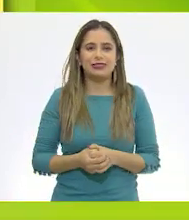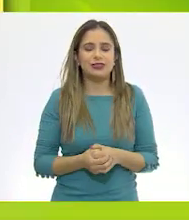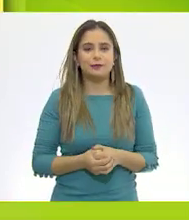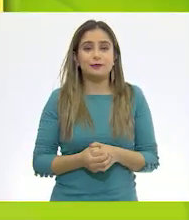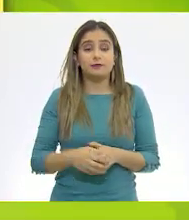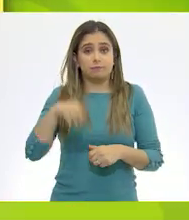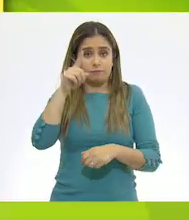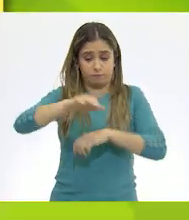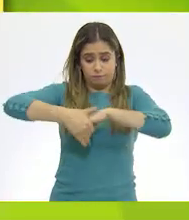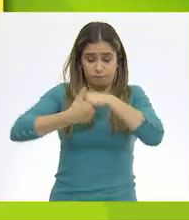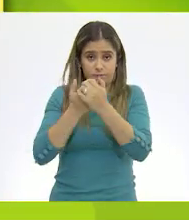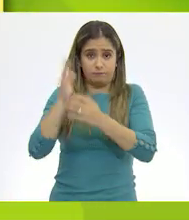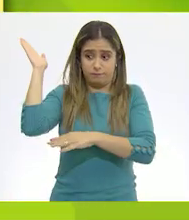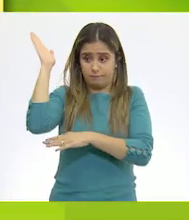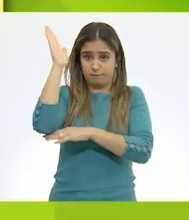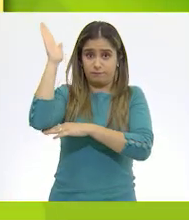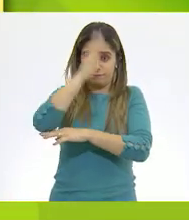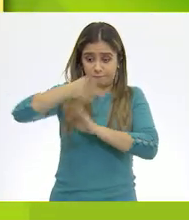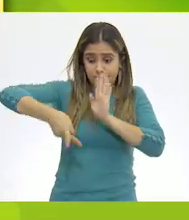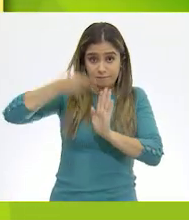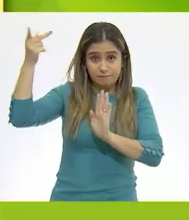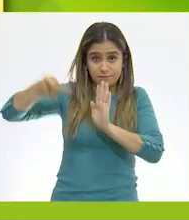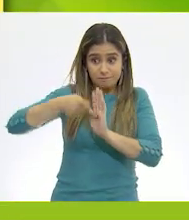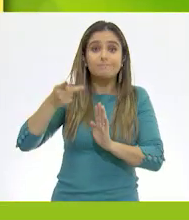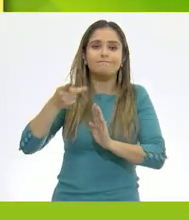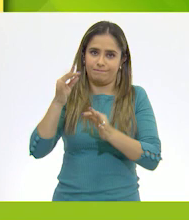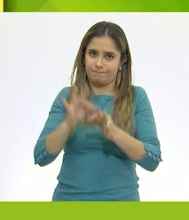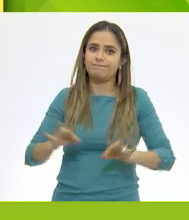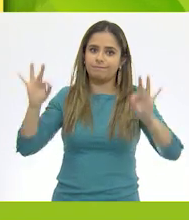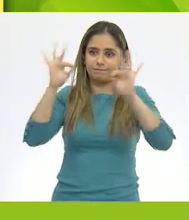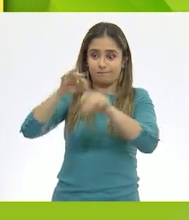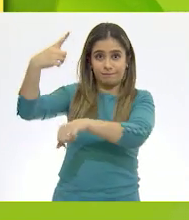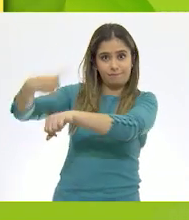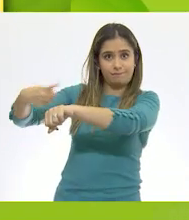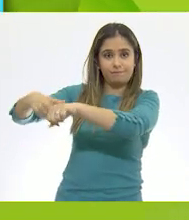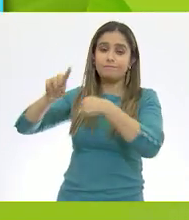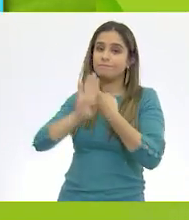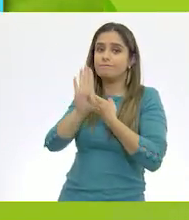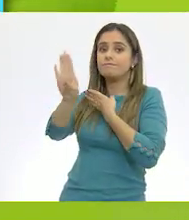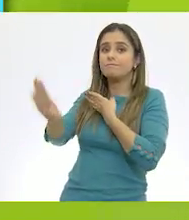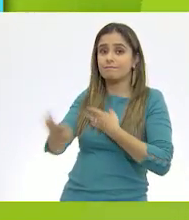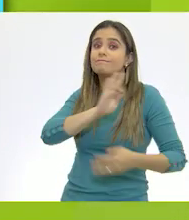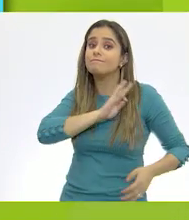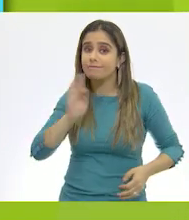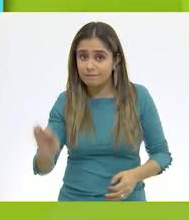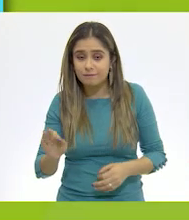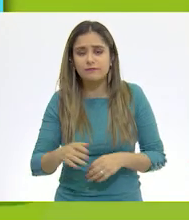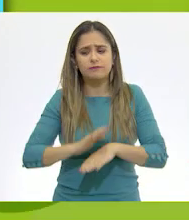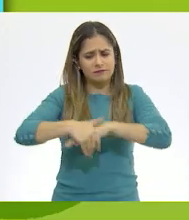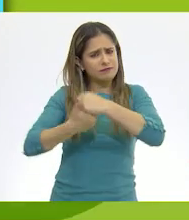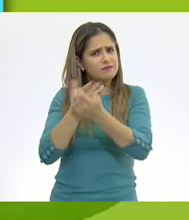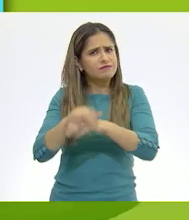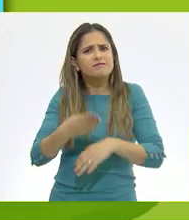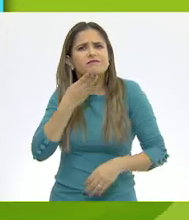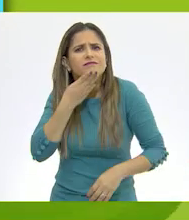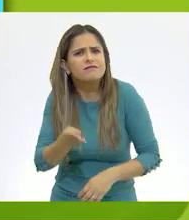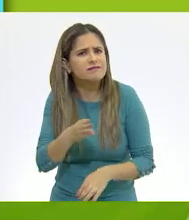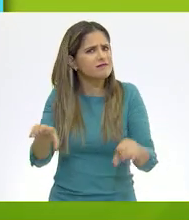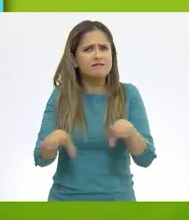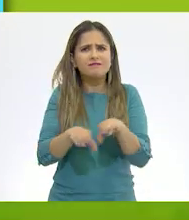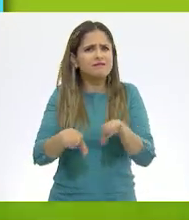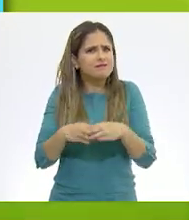Lavarnos las manos varias veces al día es importante para prevenir cualquier enfermedad. Sigue estos pasos para